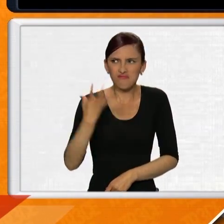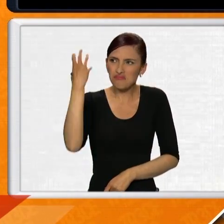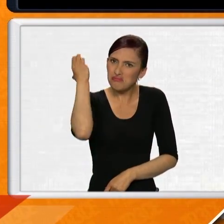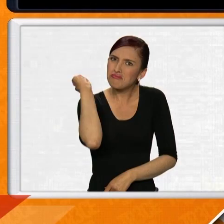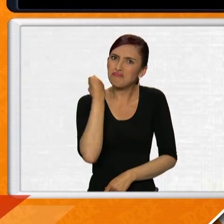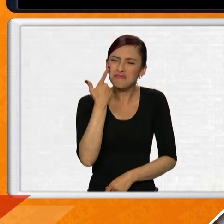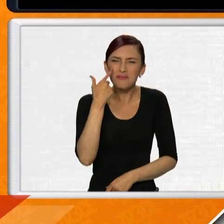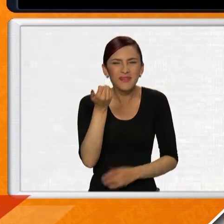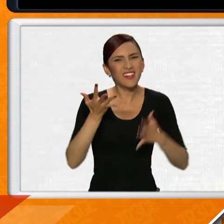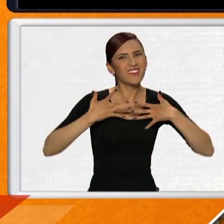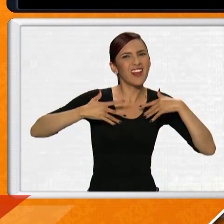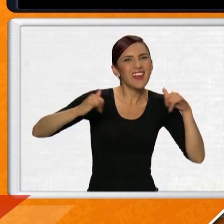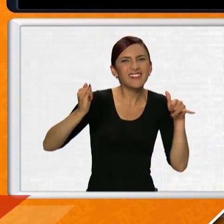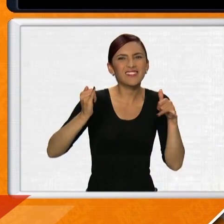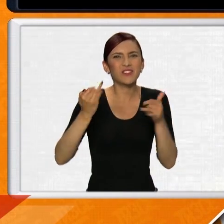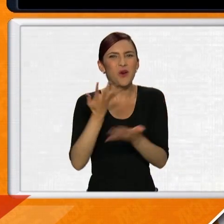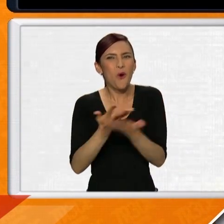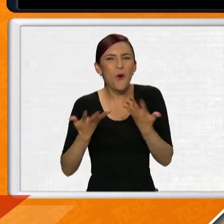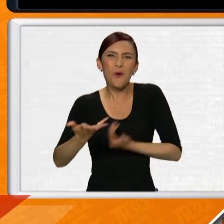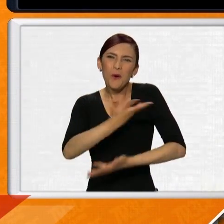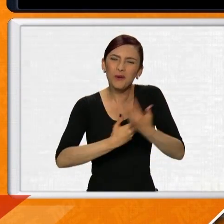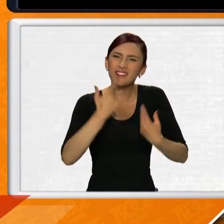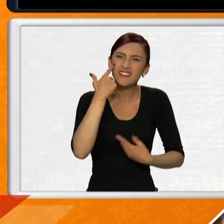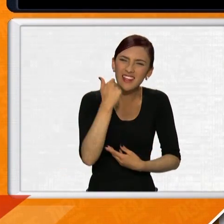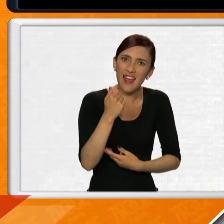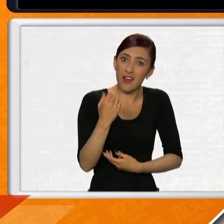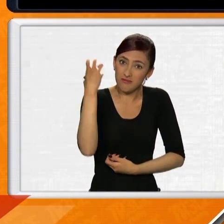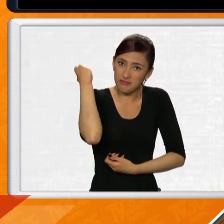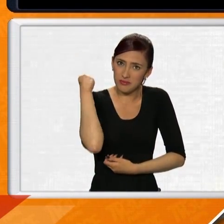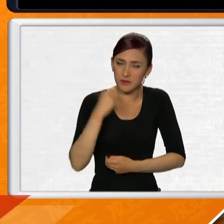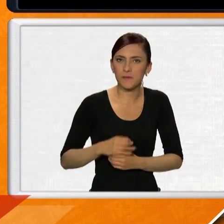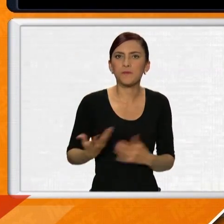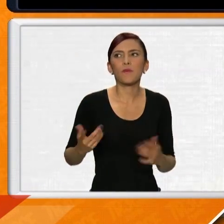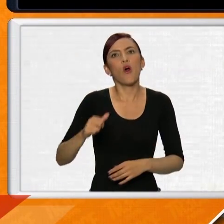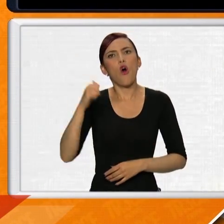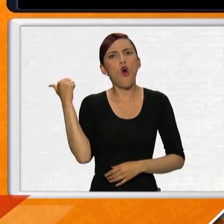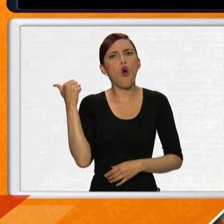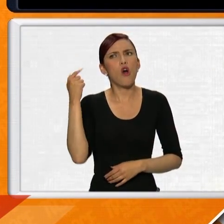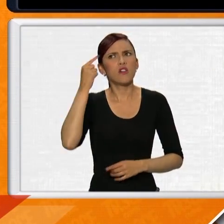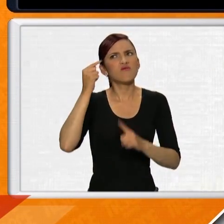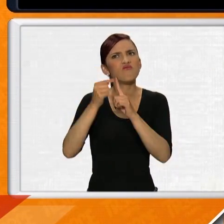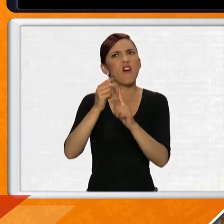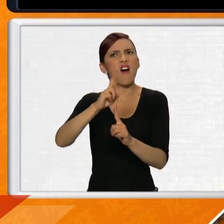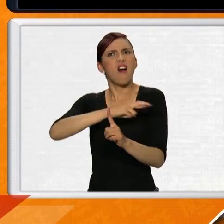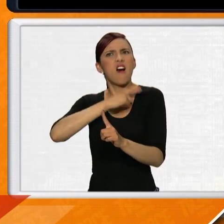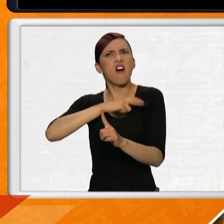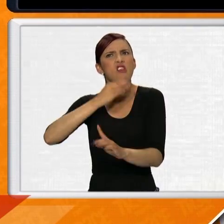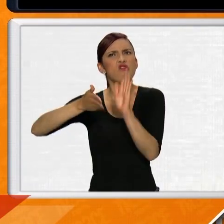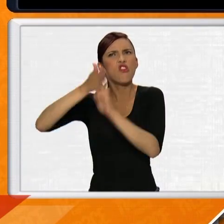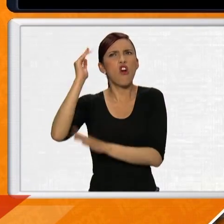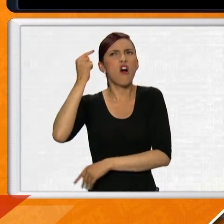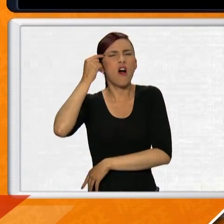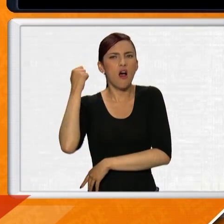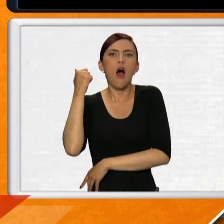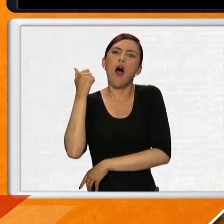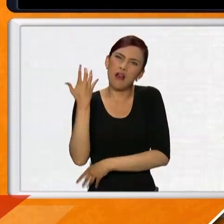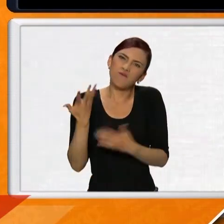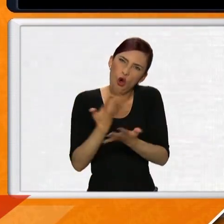y hacía muchísimas cosas alrededor de la Edad Media, y pues siempre se ha visto como la Edad Media cristiana. Nosotros tratamos de recopilar todo lo posible de la Edad